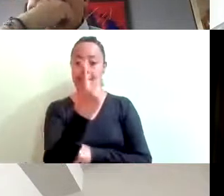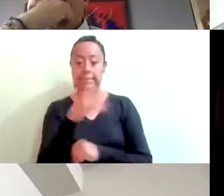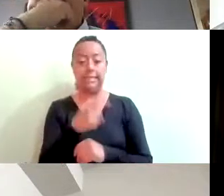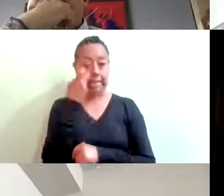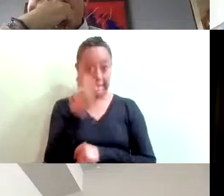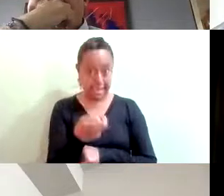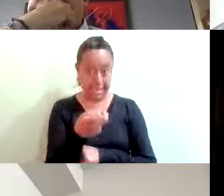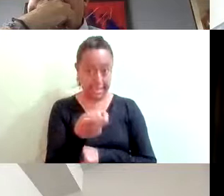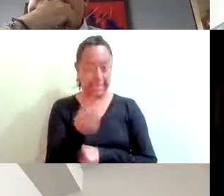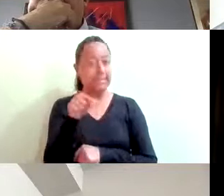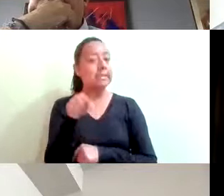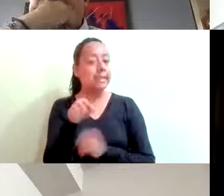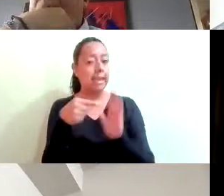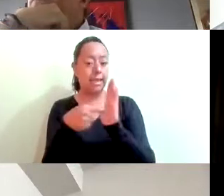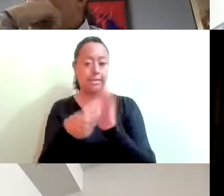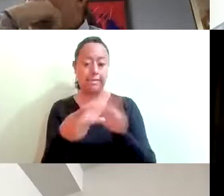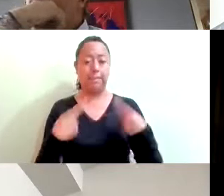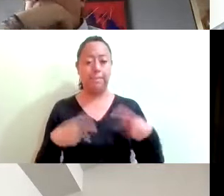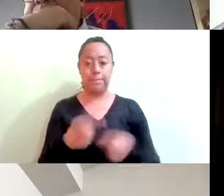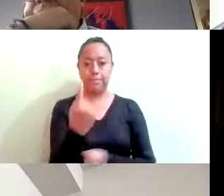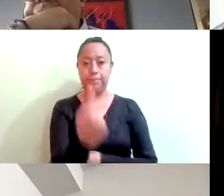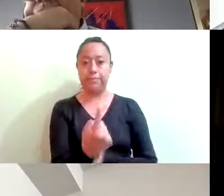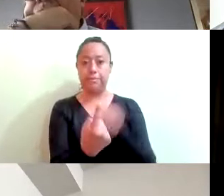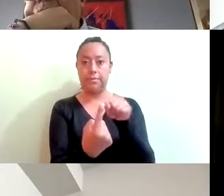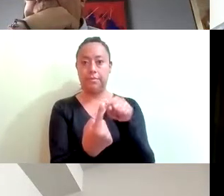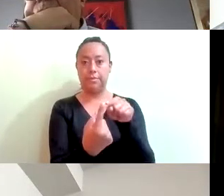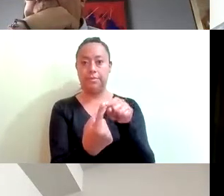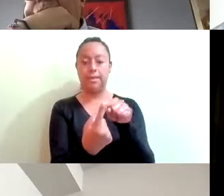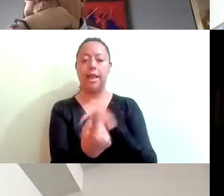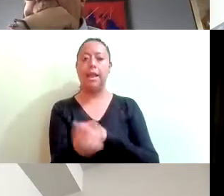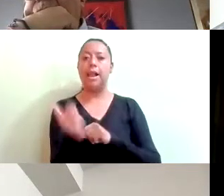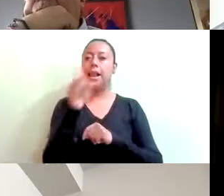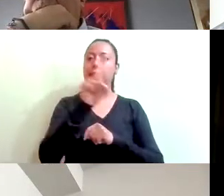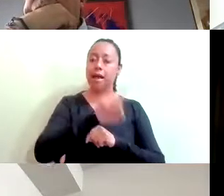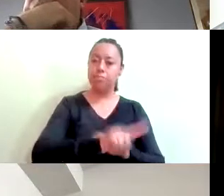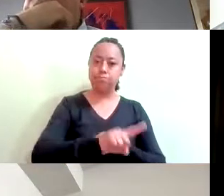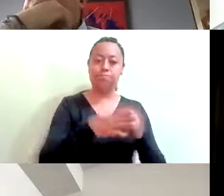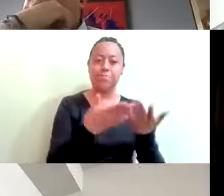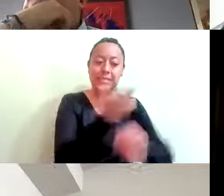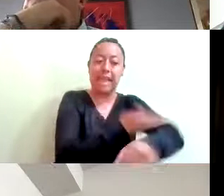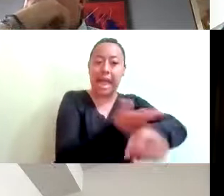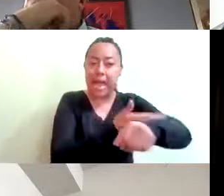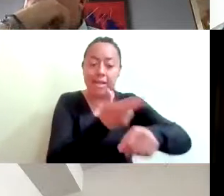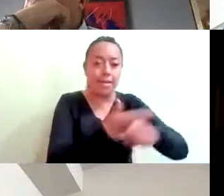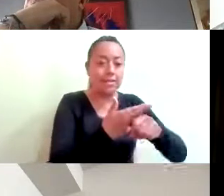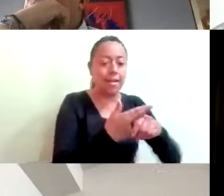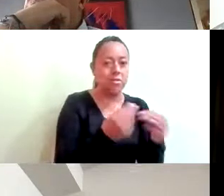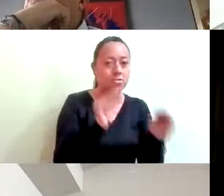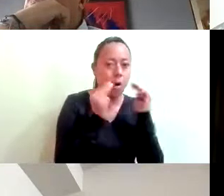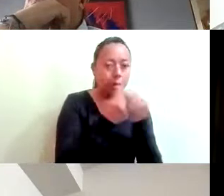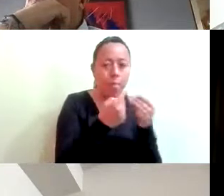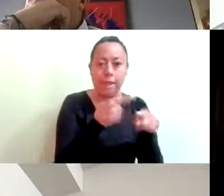ser precisamente delincuencia organizada. Entonces, yo lo que diría es que revisáramos este tema